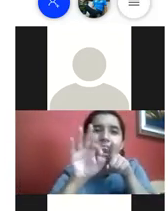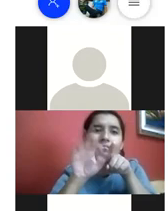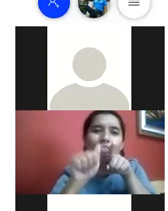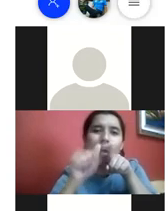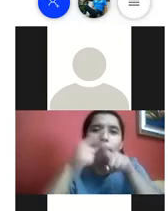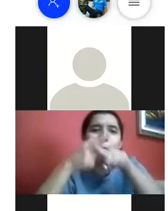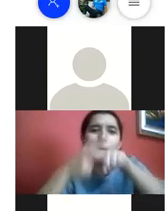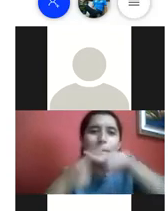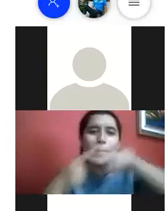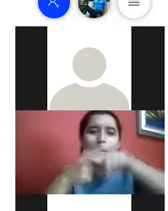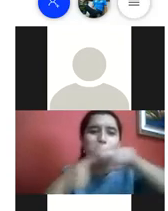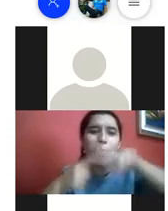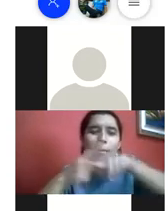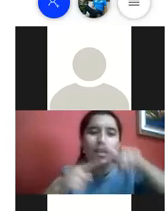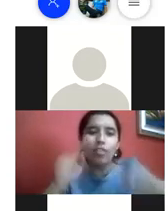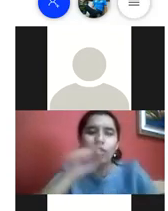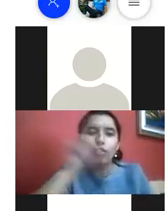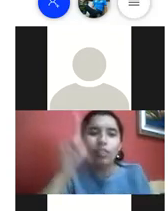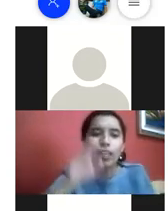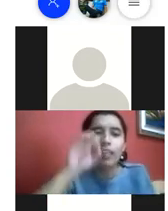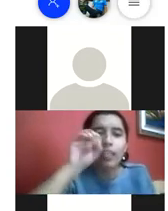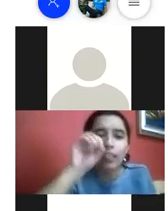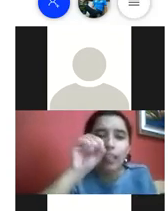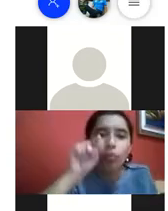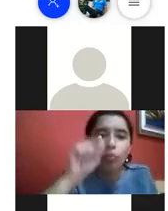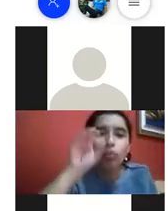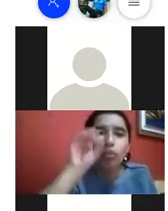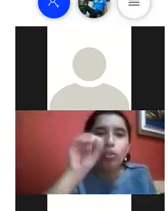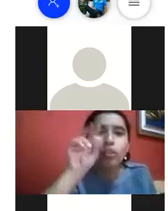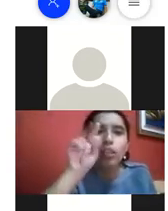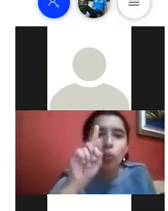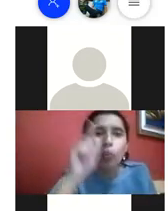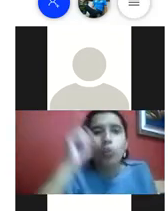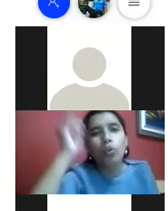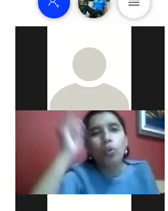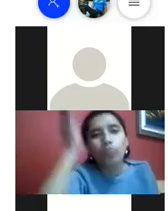O sea que es Z de 0.005.